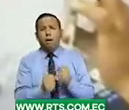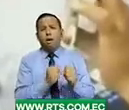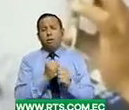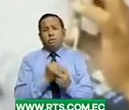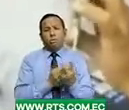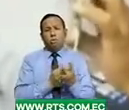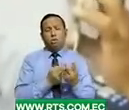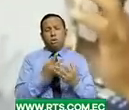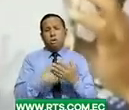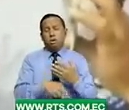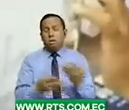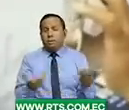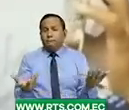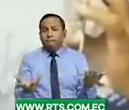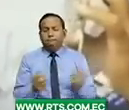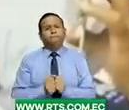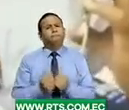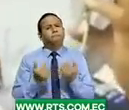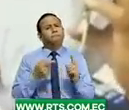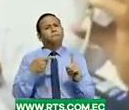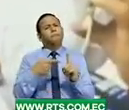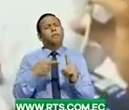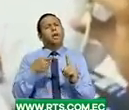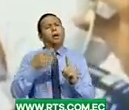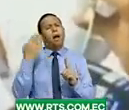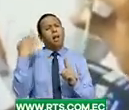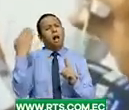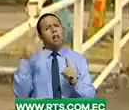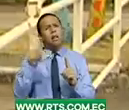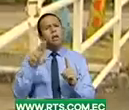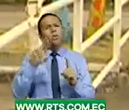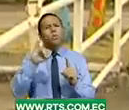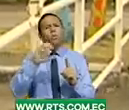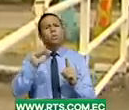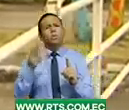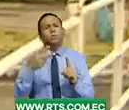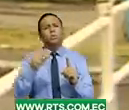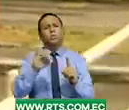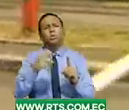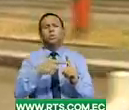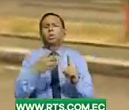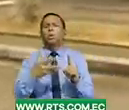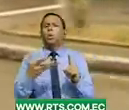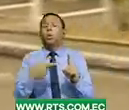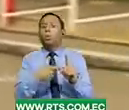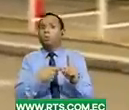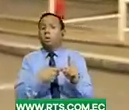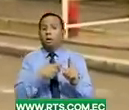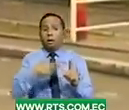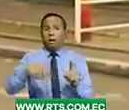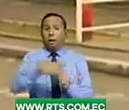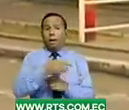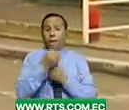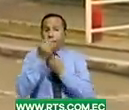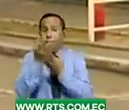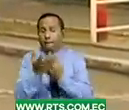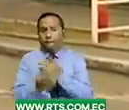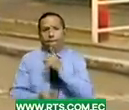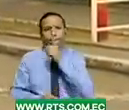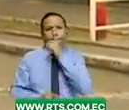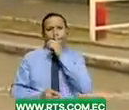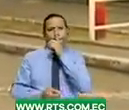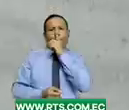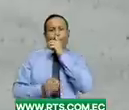Sobre el estado y situación de Luis Chonillo, poco se sabe, pues desde la alcaldía no se han pronunciado